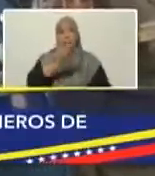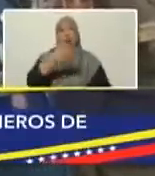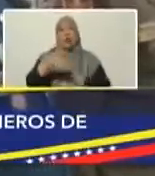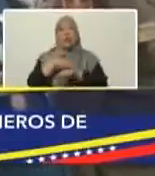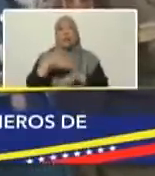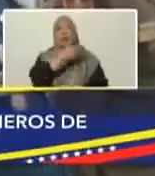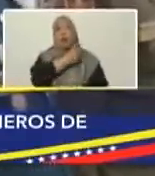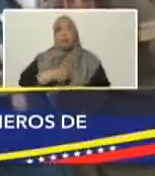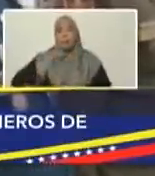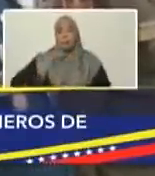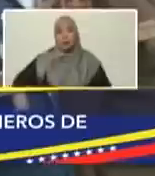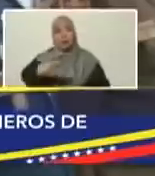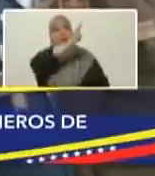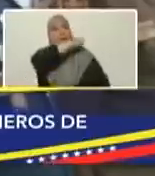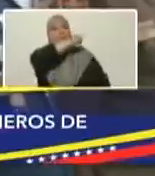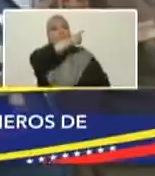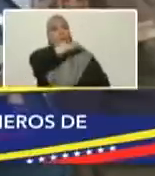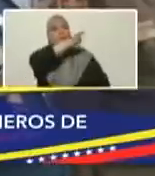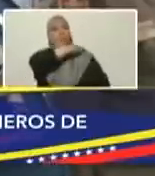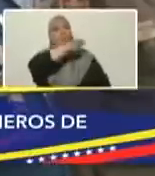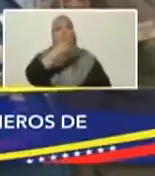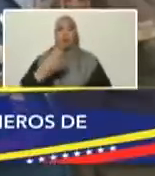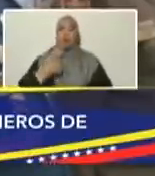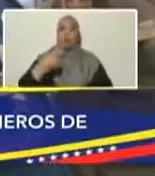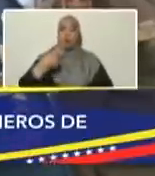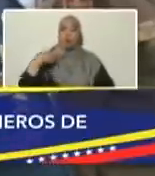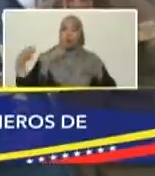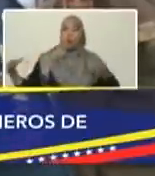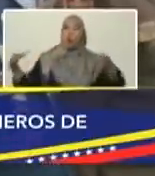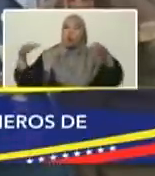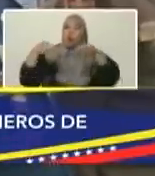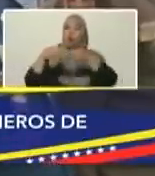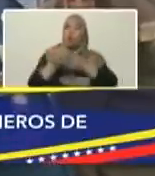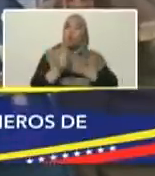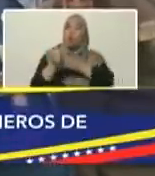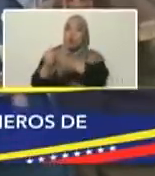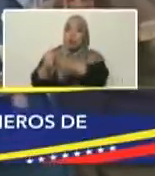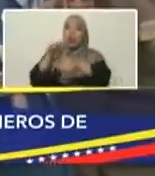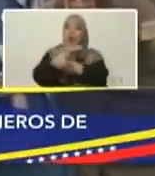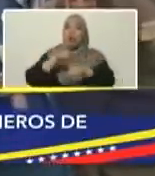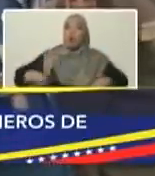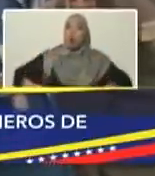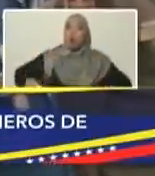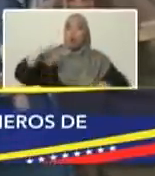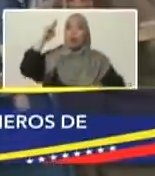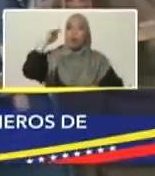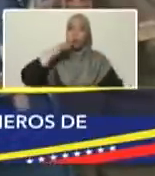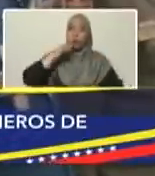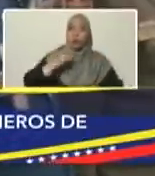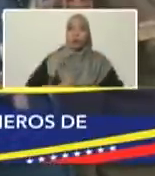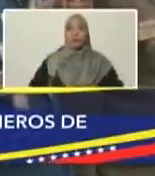de teniente coronel y capitán de fragata de la Fuerza Armada Nacional Bolivariana.